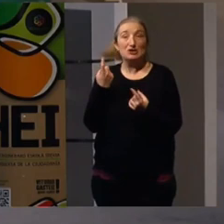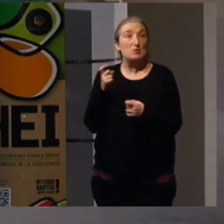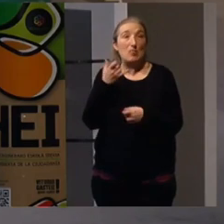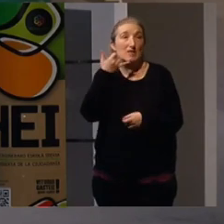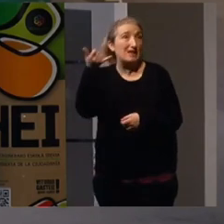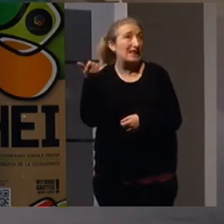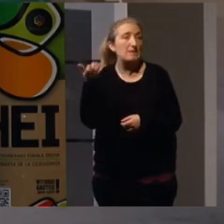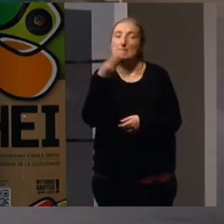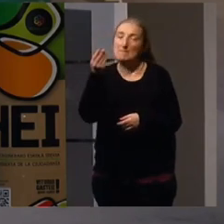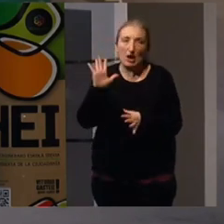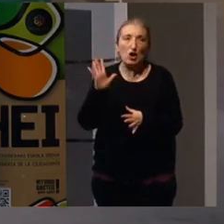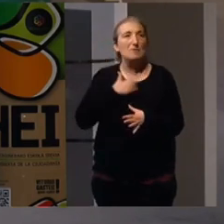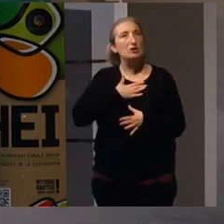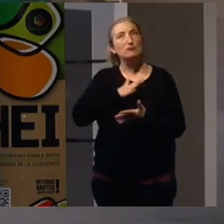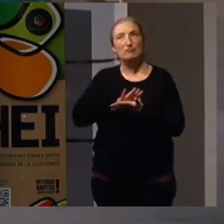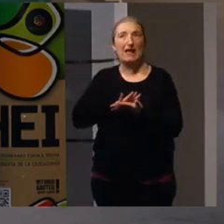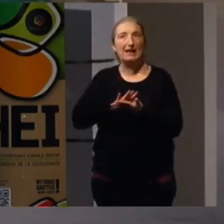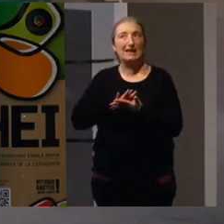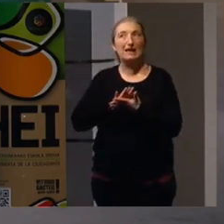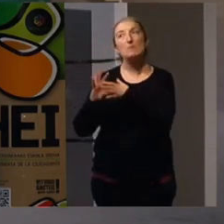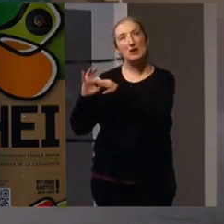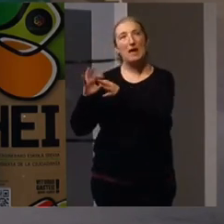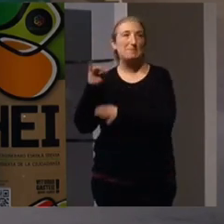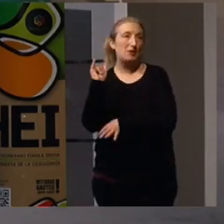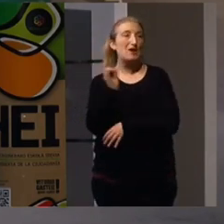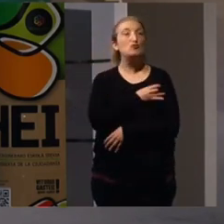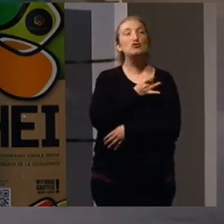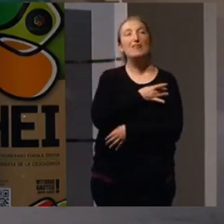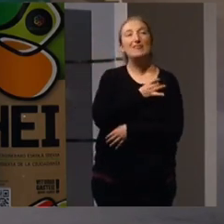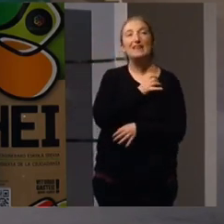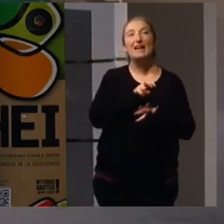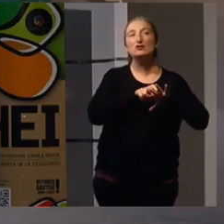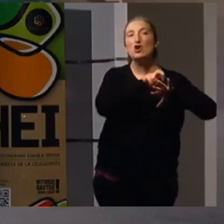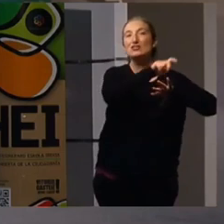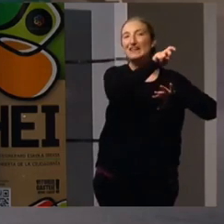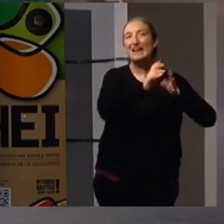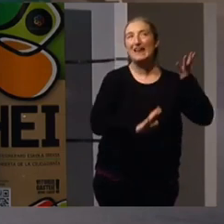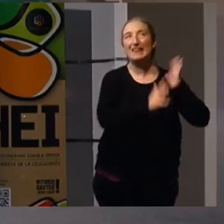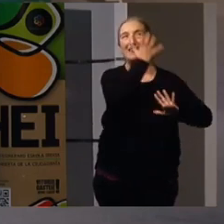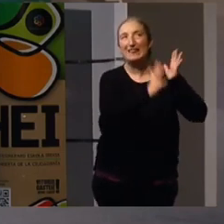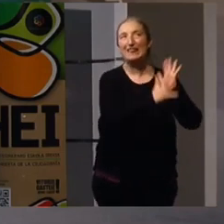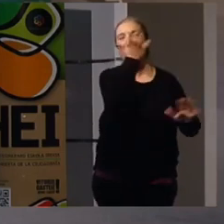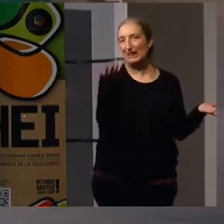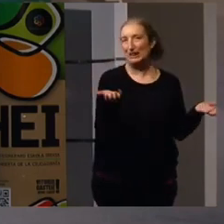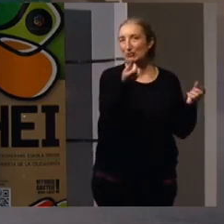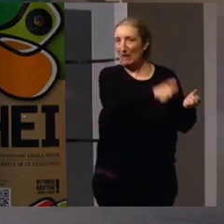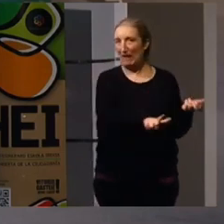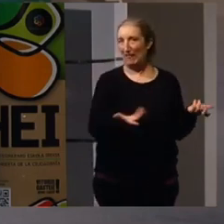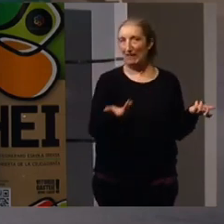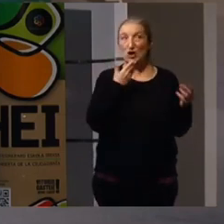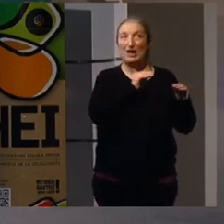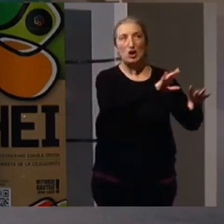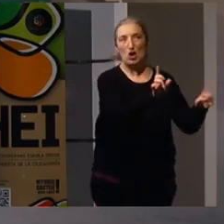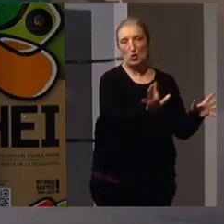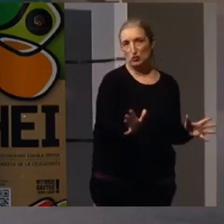necesitas llamarle, pues tanto mejor, pero te da la tranquilidad de saber que está ahí. Un sindicato escalera de incendios, que lo mejor que te puede pasar es que no